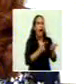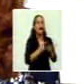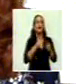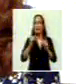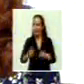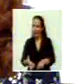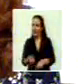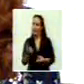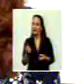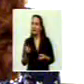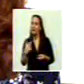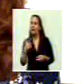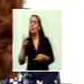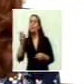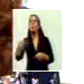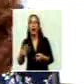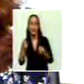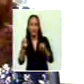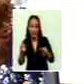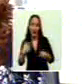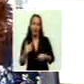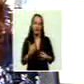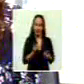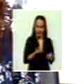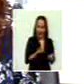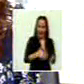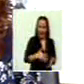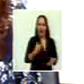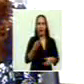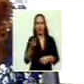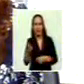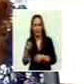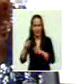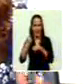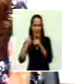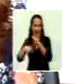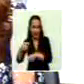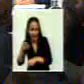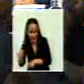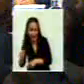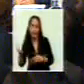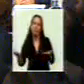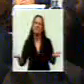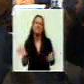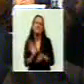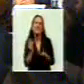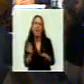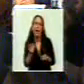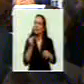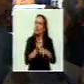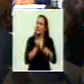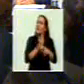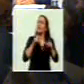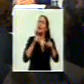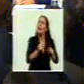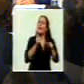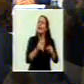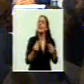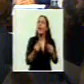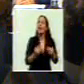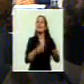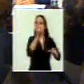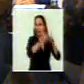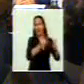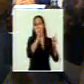pan hay que tener plata e ir a la panadería. Y bueno, había siempre un reclamo permanente de nuestros docentes